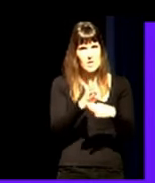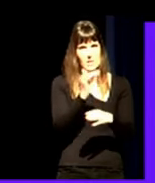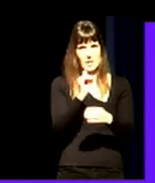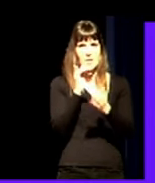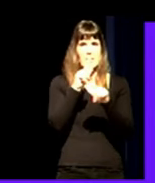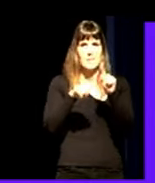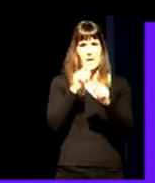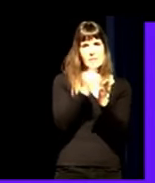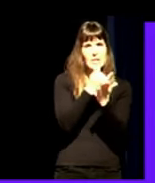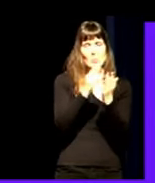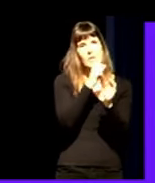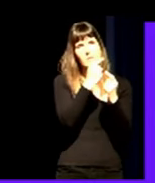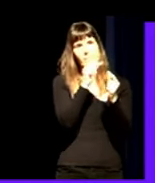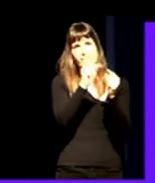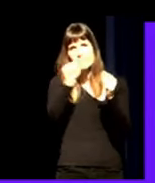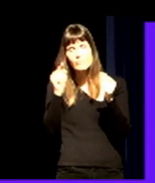suficientes profesores de lo otro, ¿no?